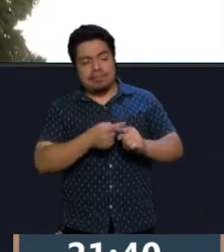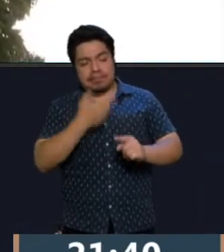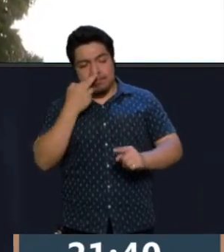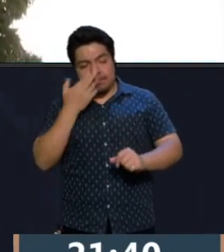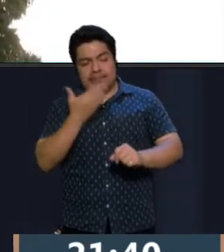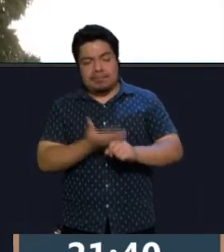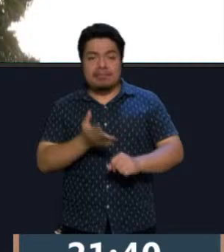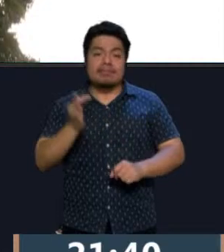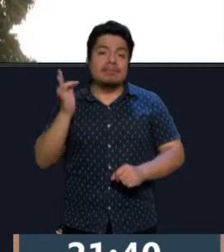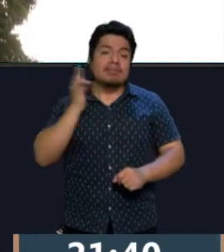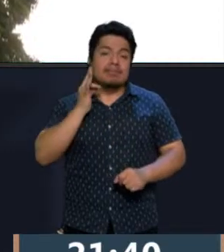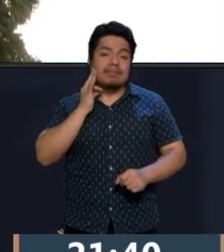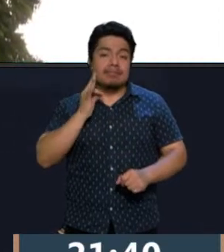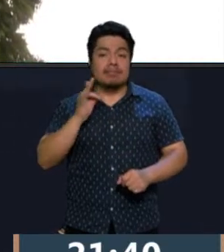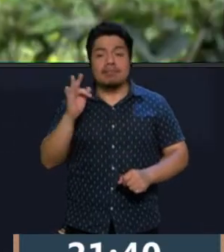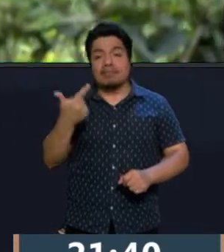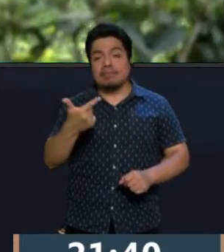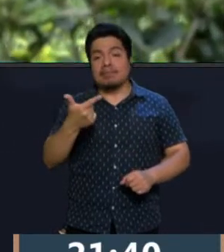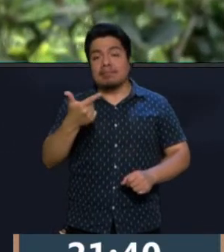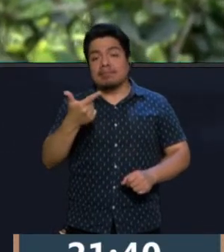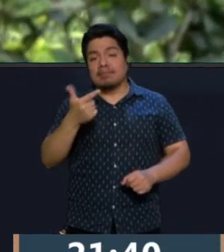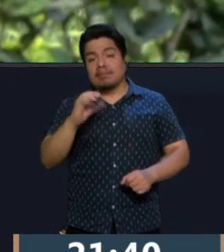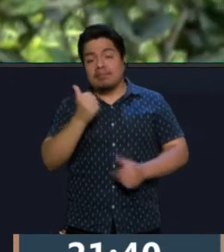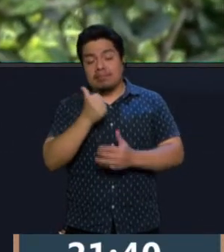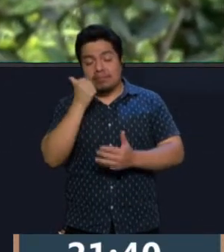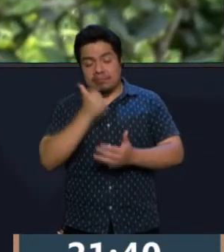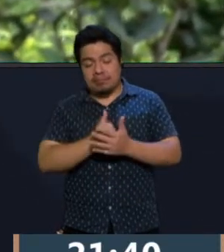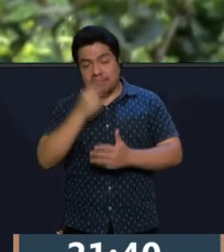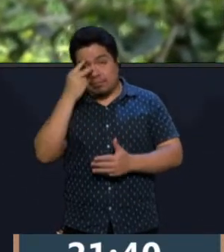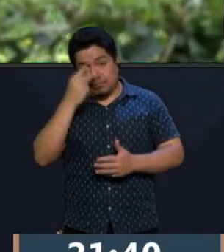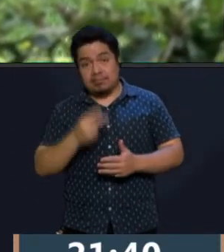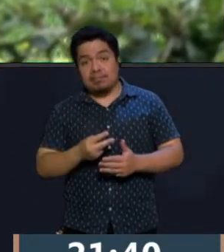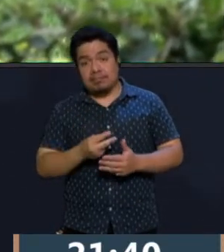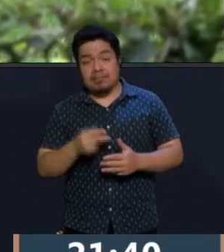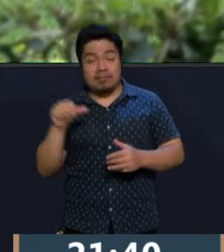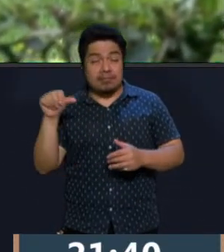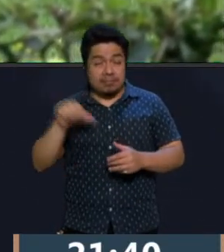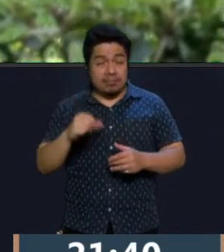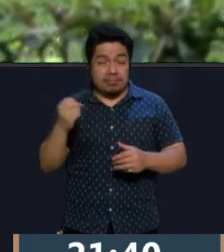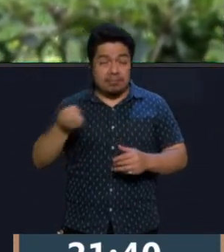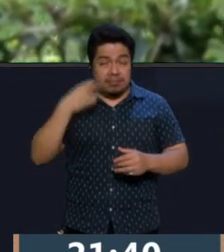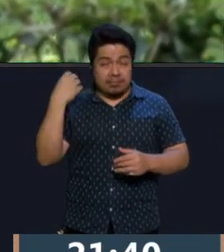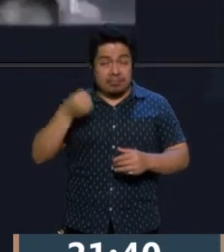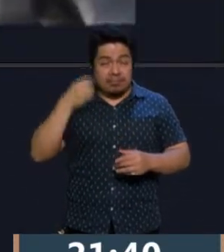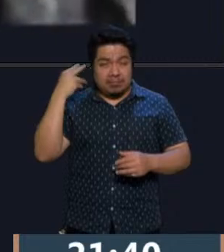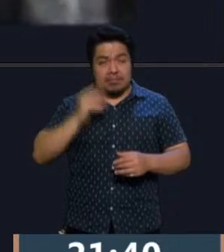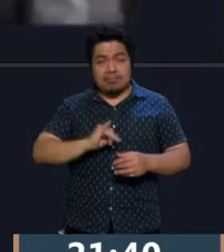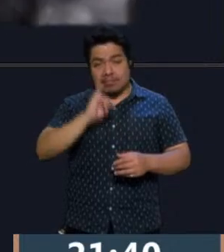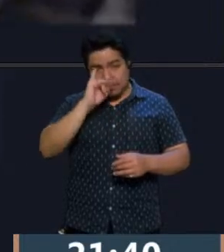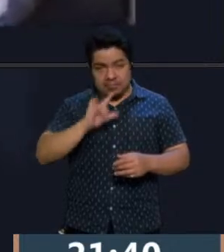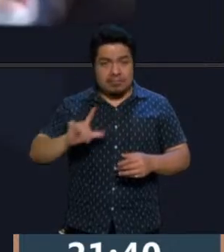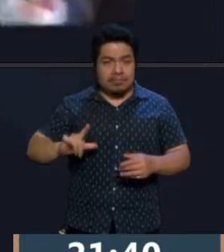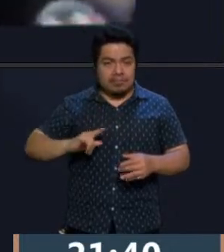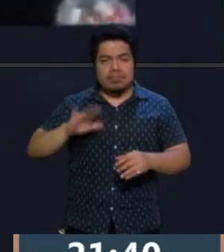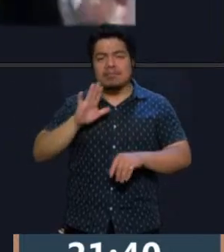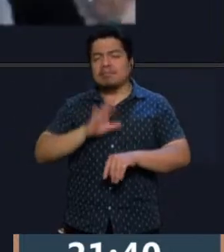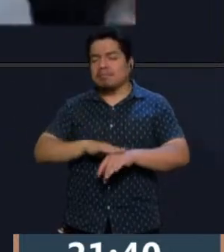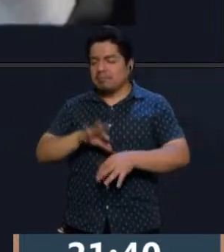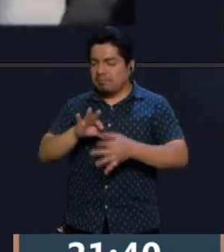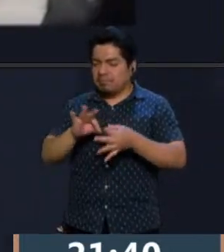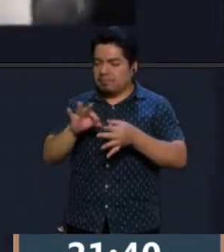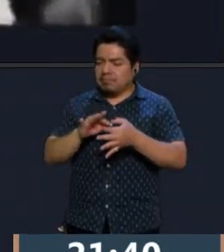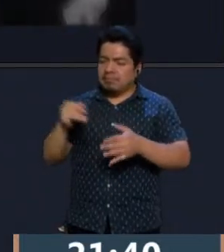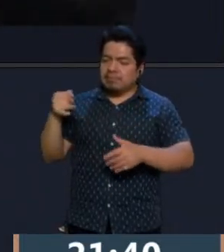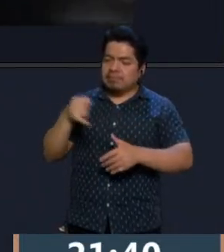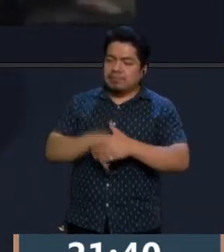la Fiscalía General de Justicia de la Ciudad de México. Y hoy en conferencia de prensa con el jefe de gobierno dimos más detalles que han